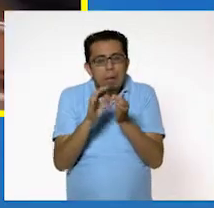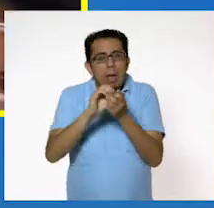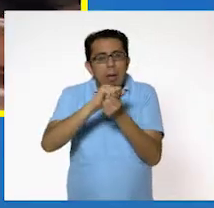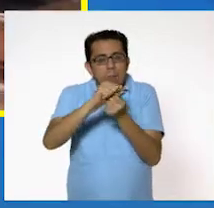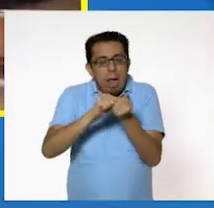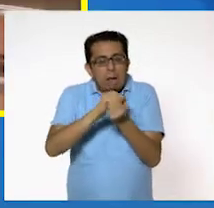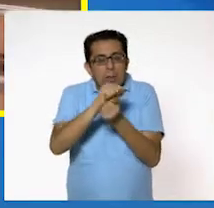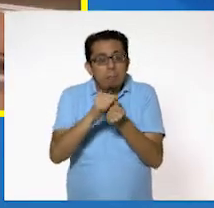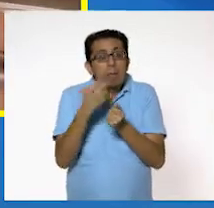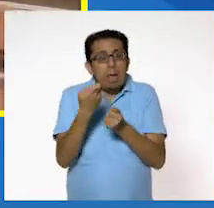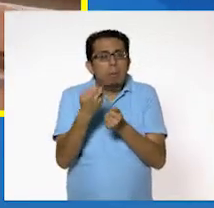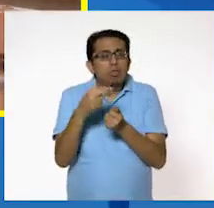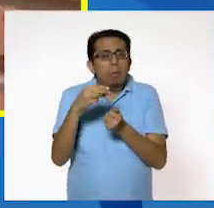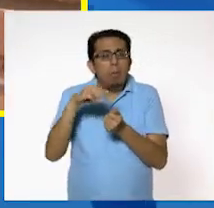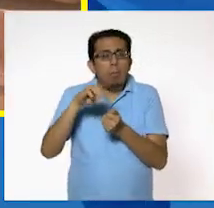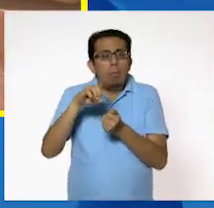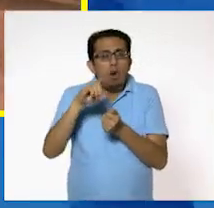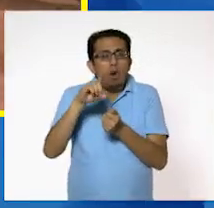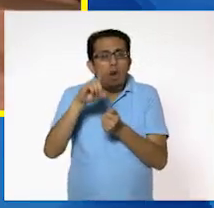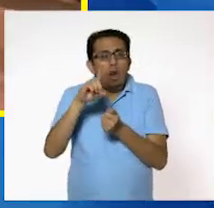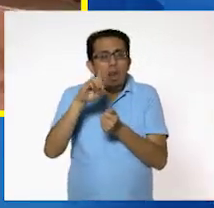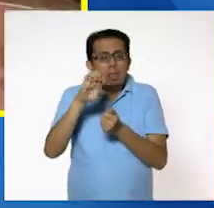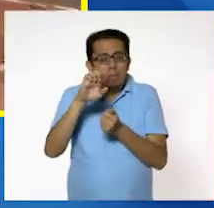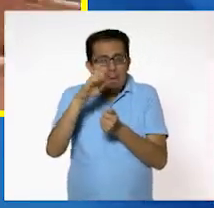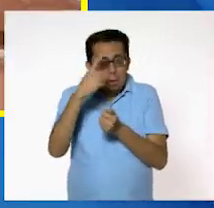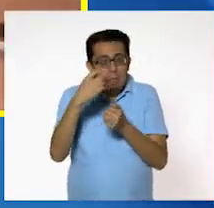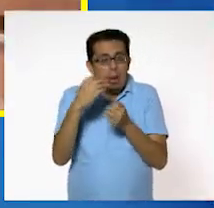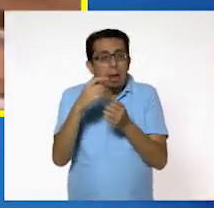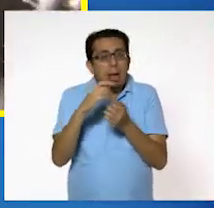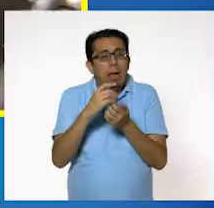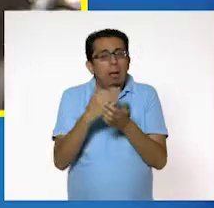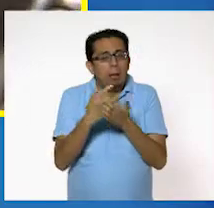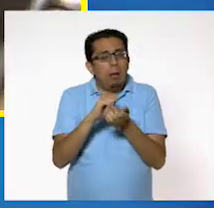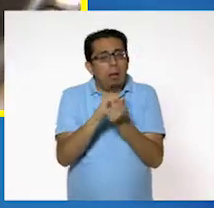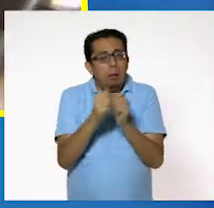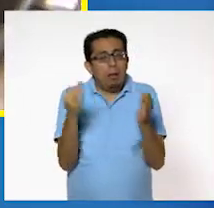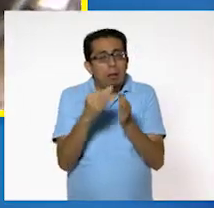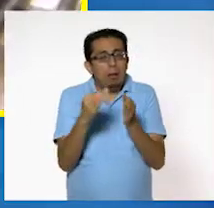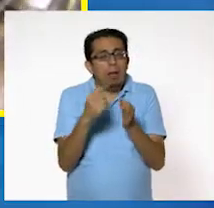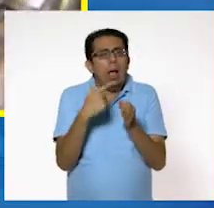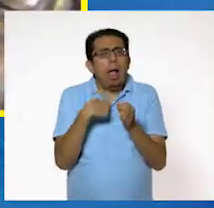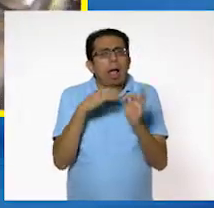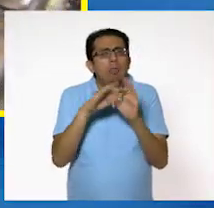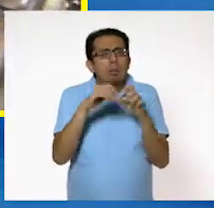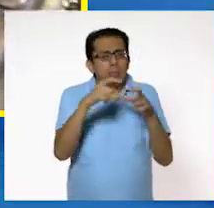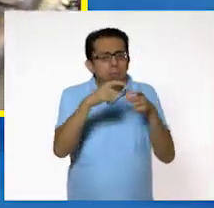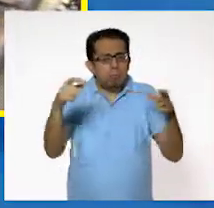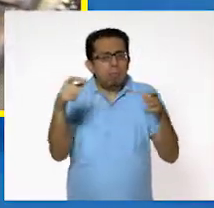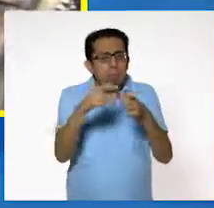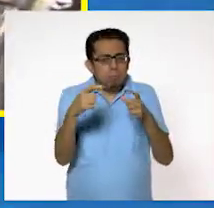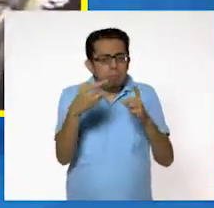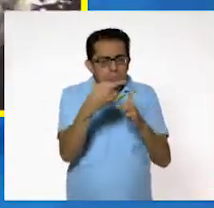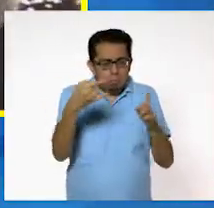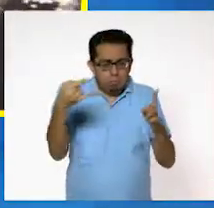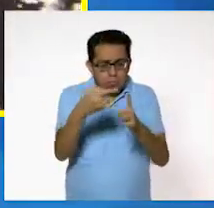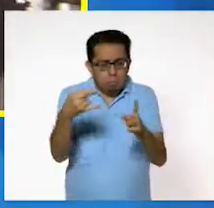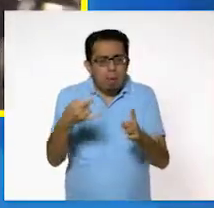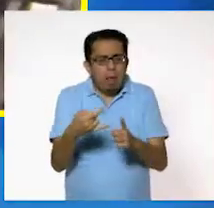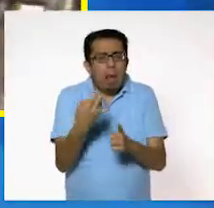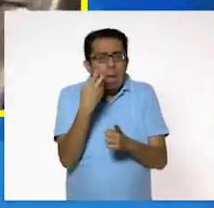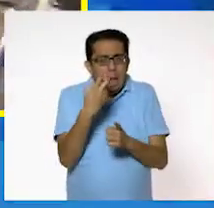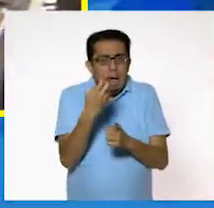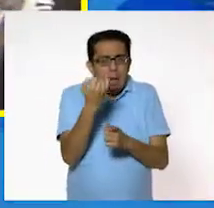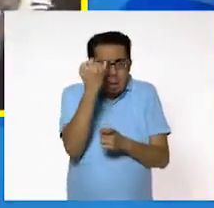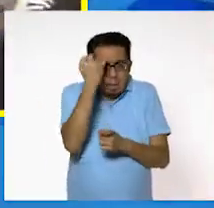lo llamamos molde de enfriamiento. Tenemos forma de lingotes, básicamente es una forma geométrica diseñada así